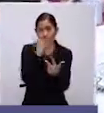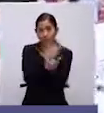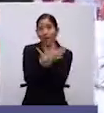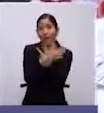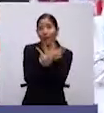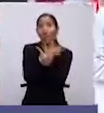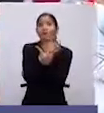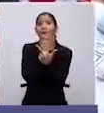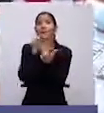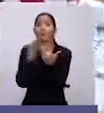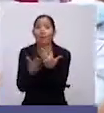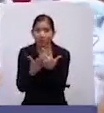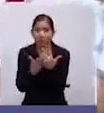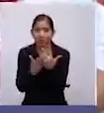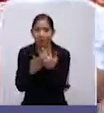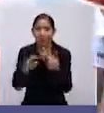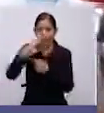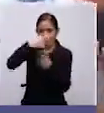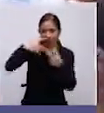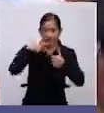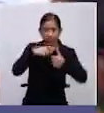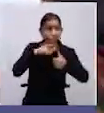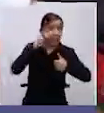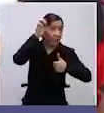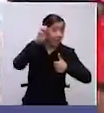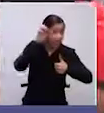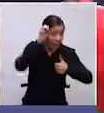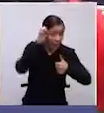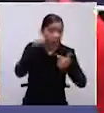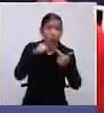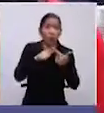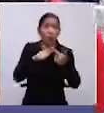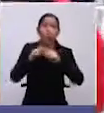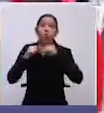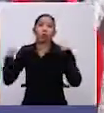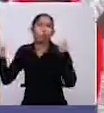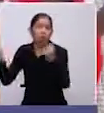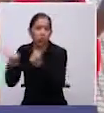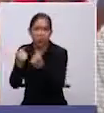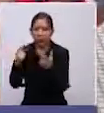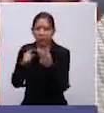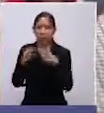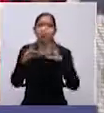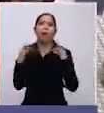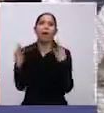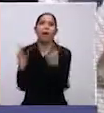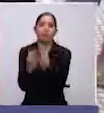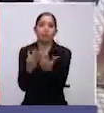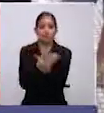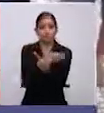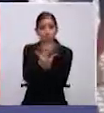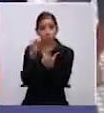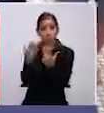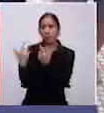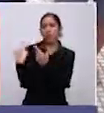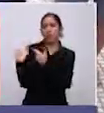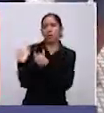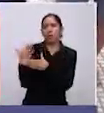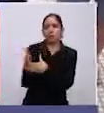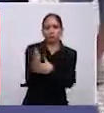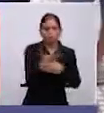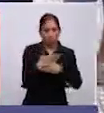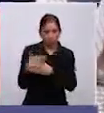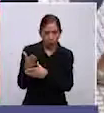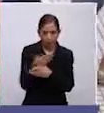Estado, sociedad y familias, ¿no? O sea, en una acción de corresponsabilidad, creo que es muy importante involucrarnos los medios